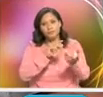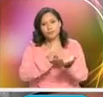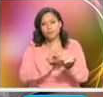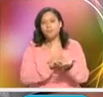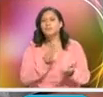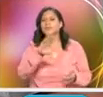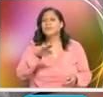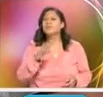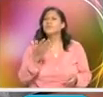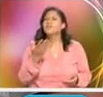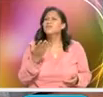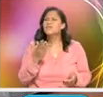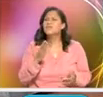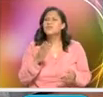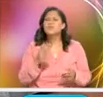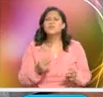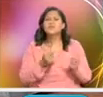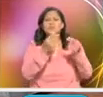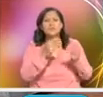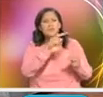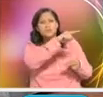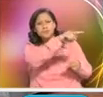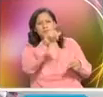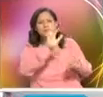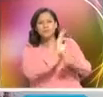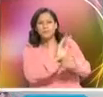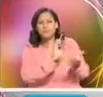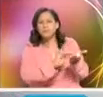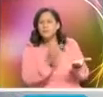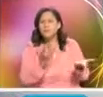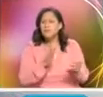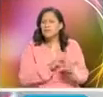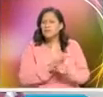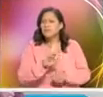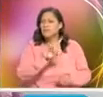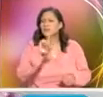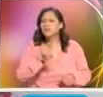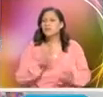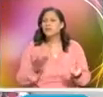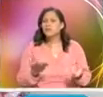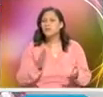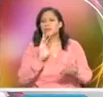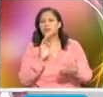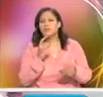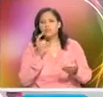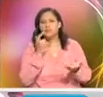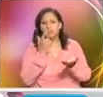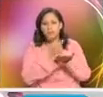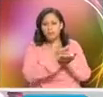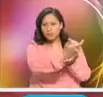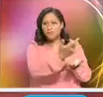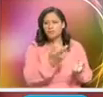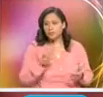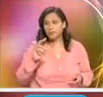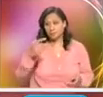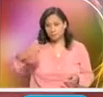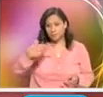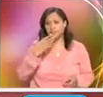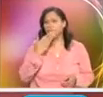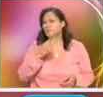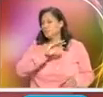Micronegocios. Oye, ¿qué tipo de giros son los que entrarían, los que podrían contar con estos beneficios, este apoyo? Qué buena pregunta.